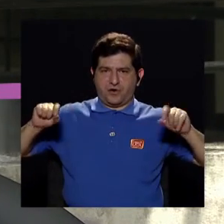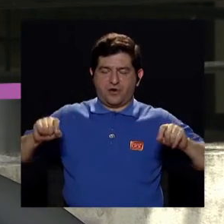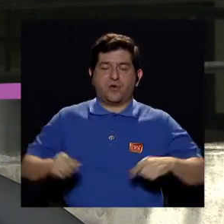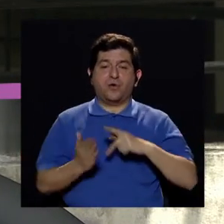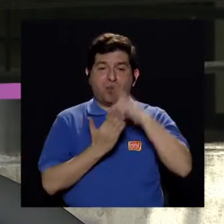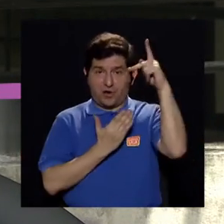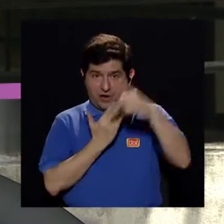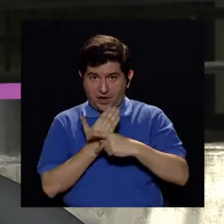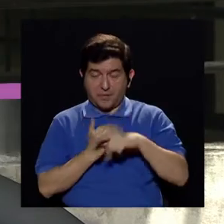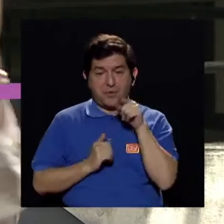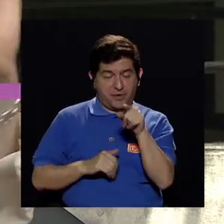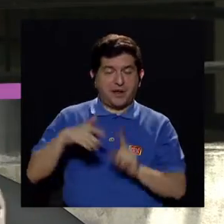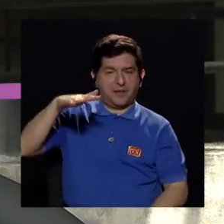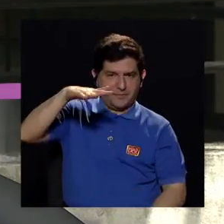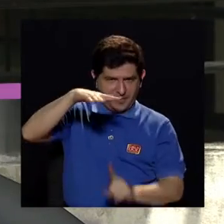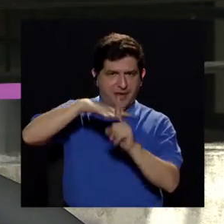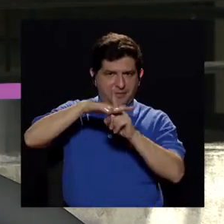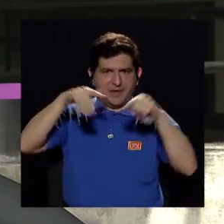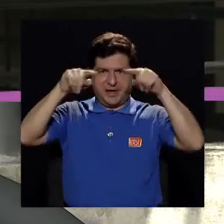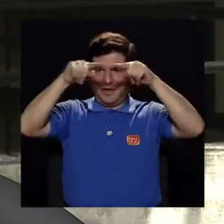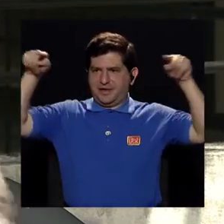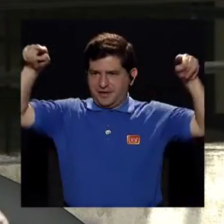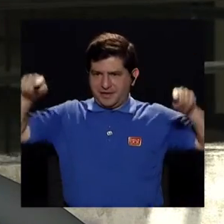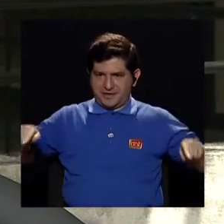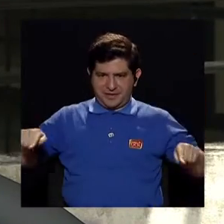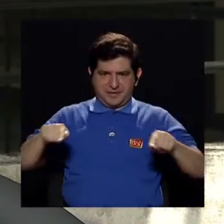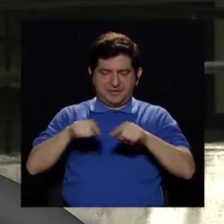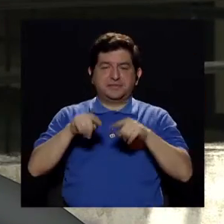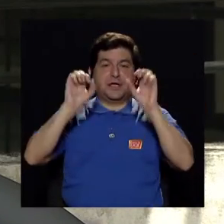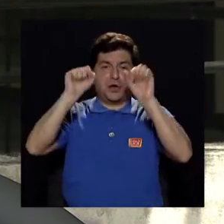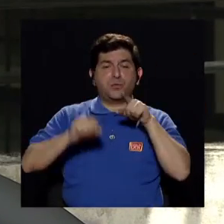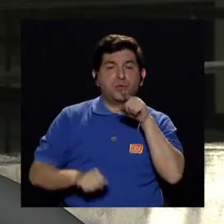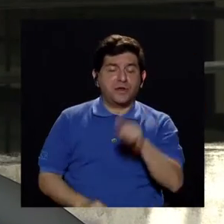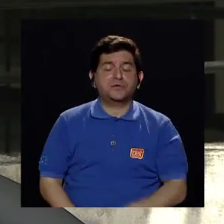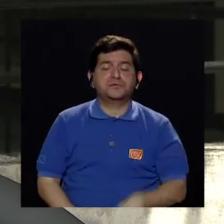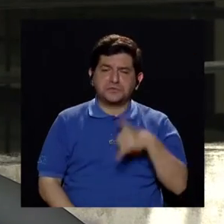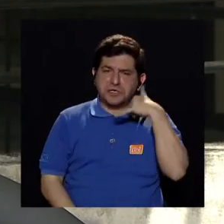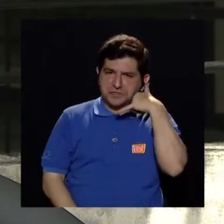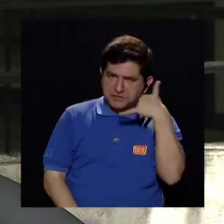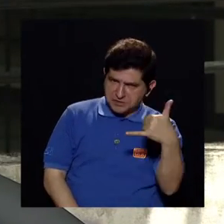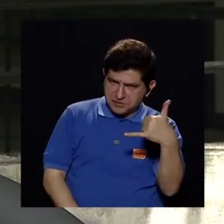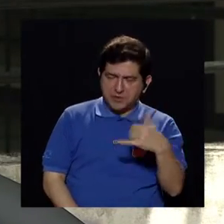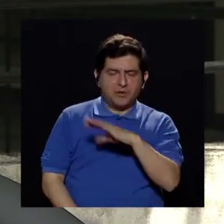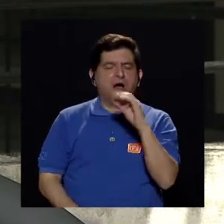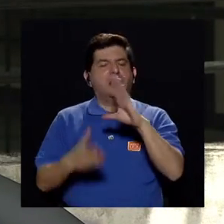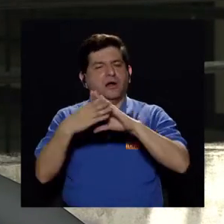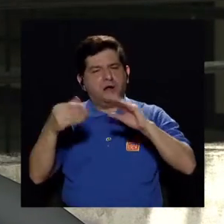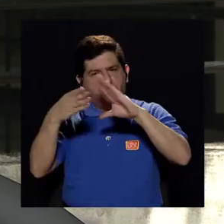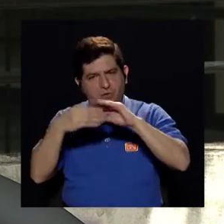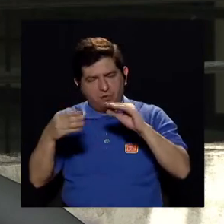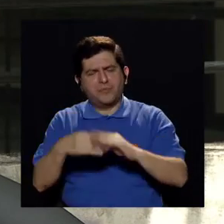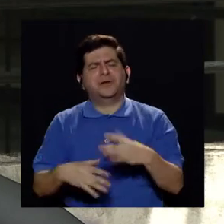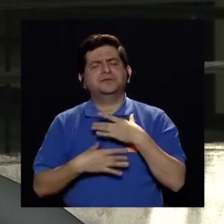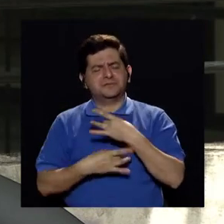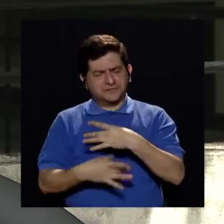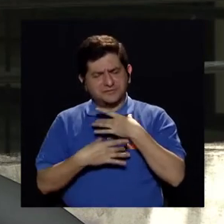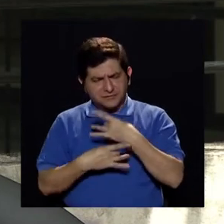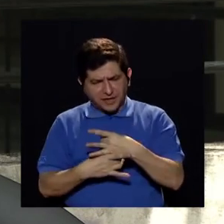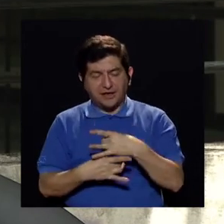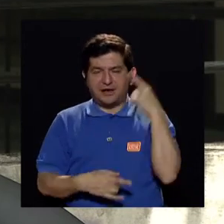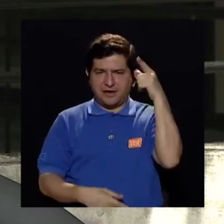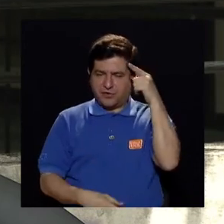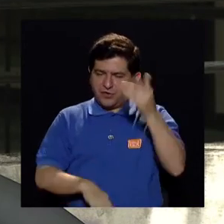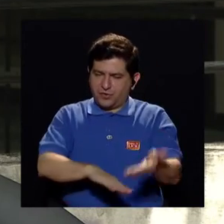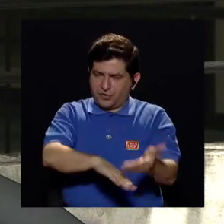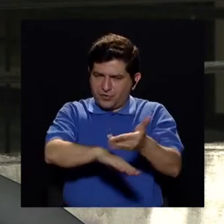A lo largo del programa, en la pantalla va a aparecer el cintillo donde usted puede hacer esa llamada telefónica y esos comentarios que nos interesa para,